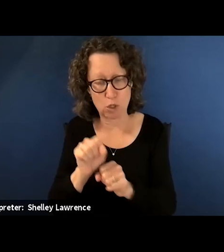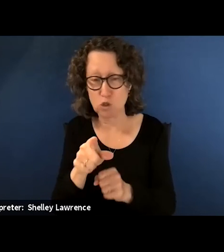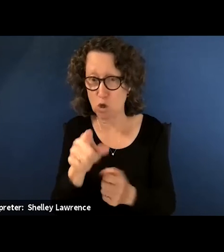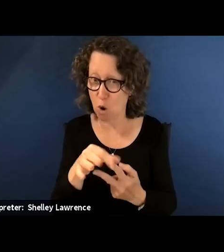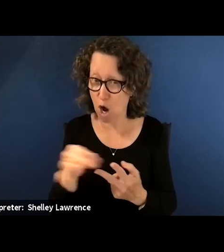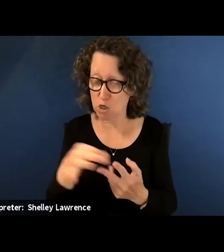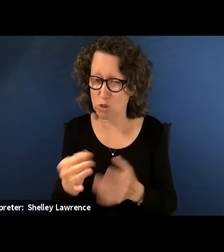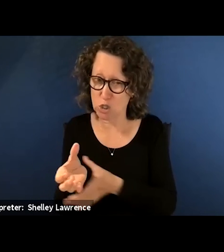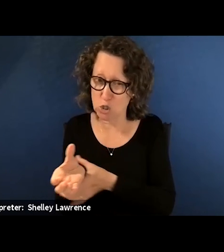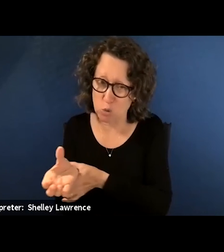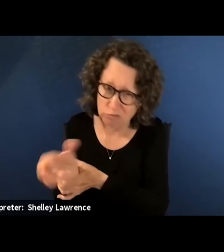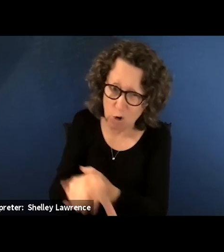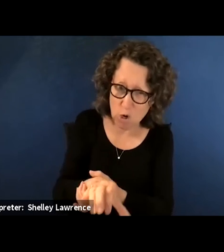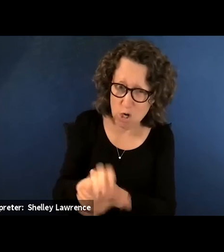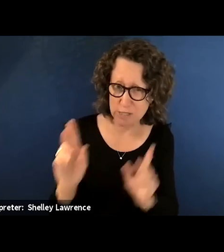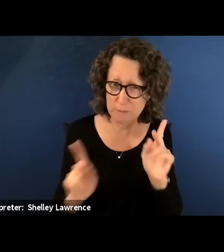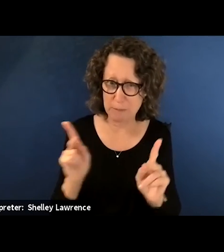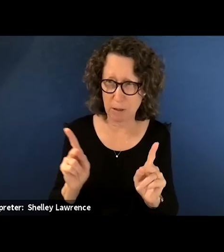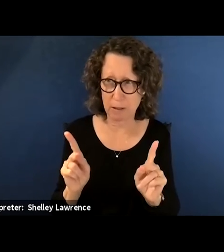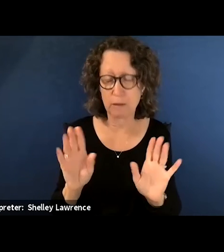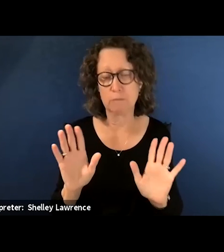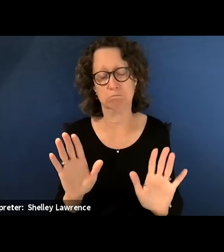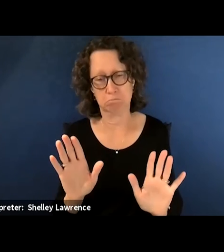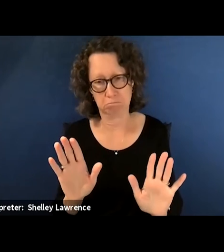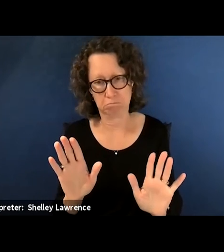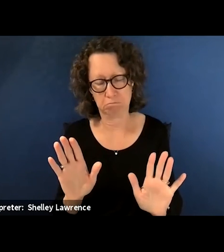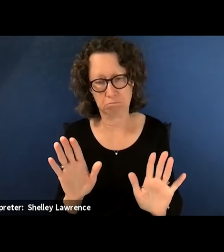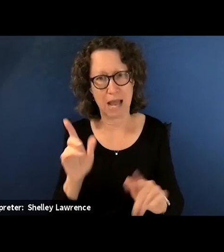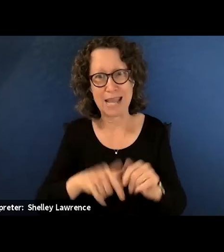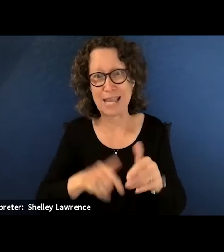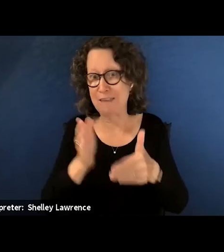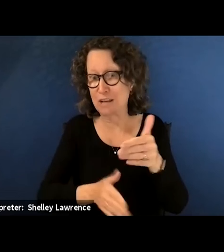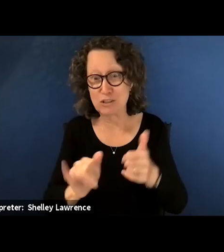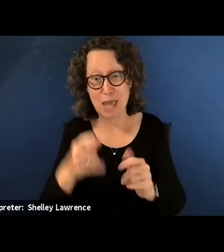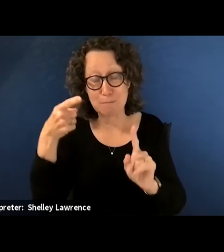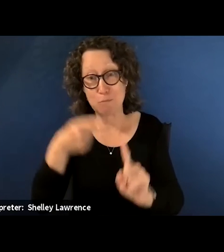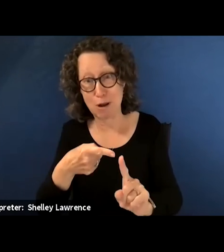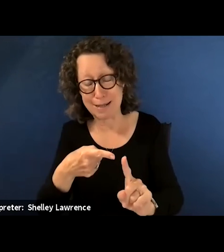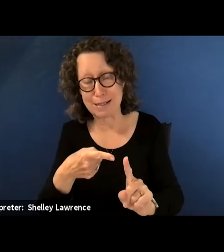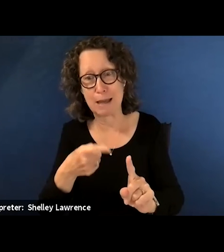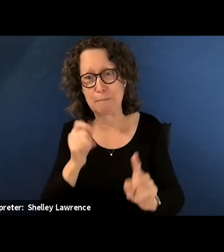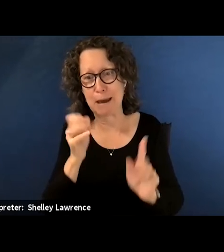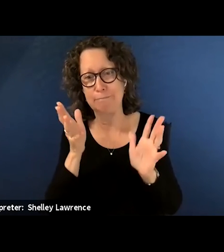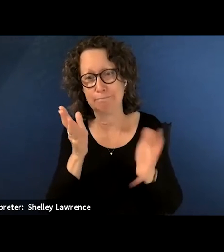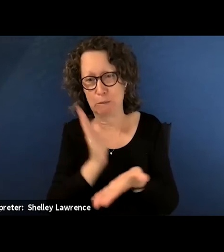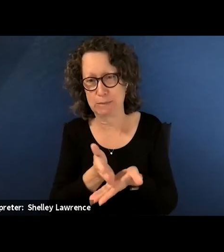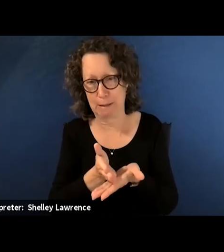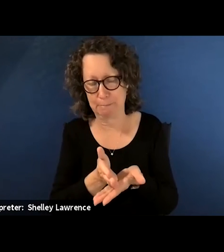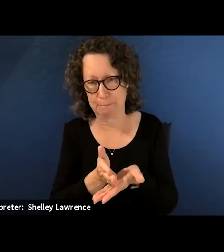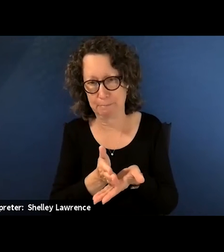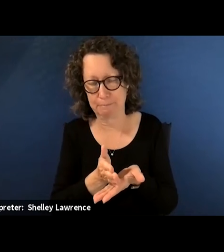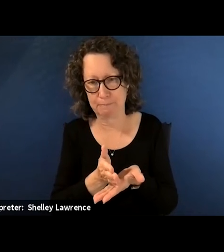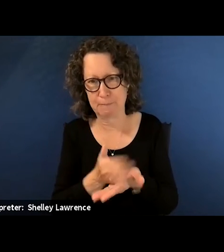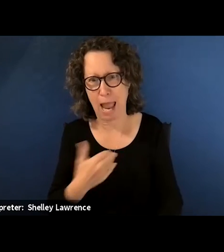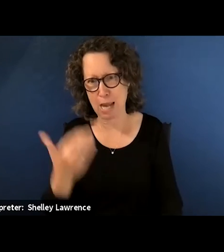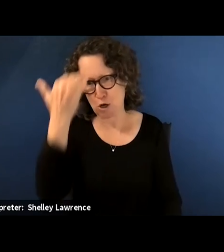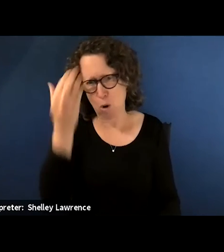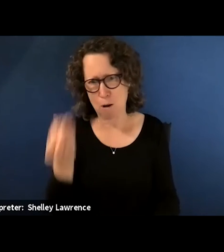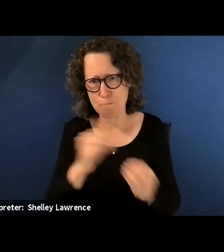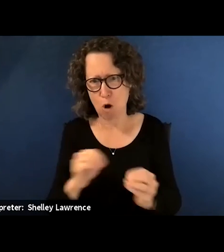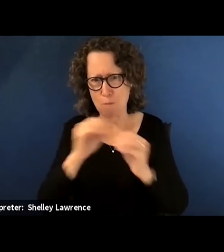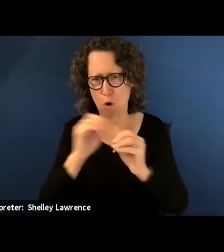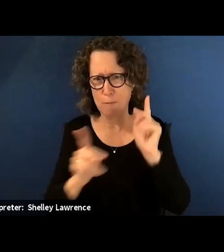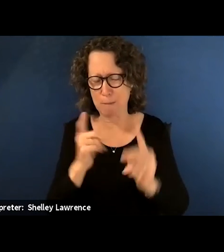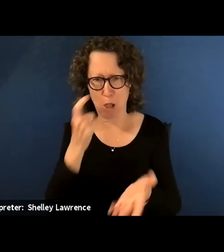acceso público. Entonces, ustedes están eligiendo obligar a la gente. No voy a poder terminar eso, pero voy a dejarlo